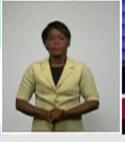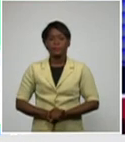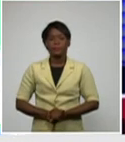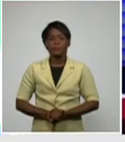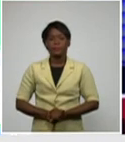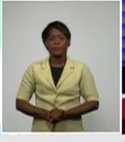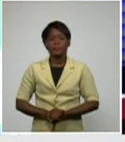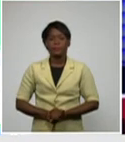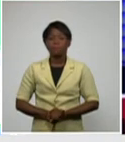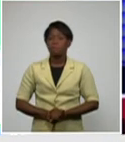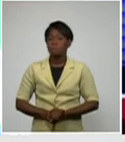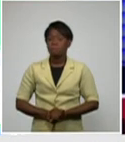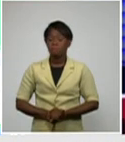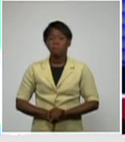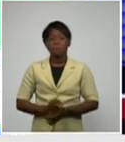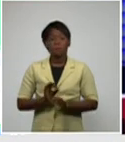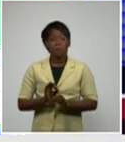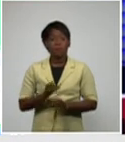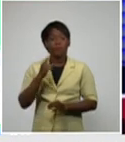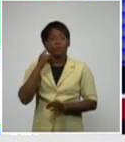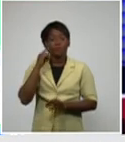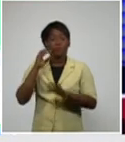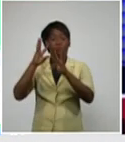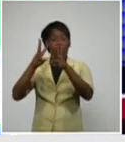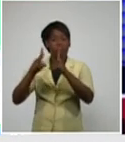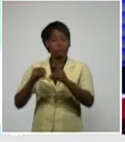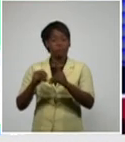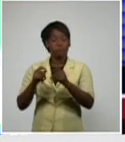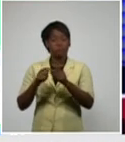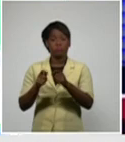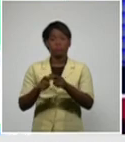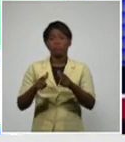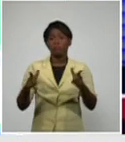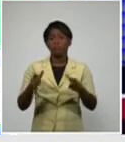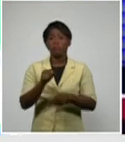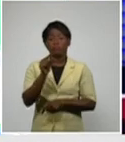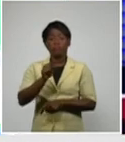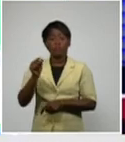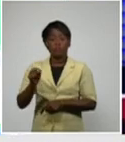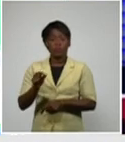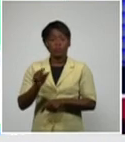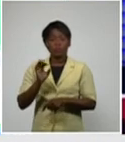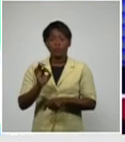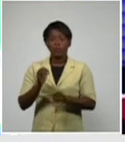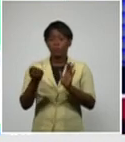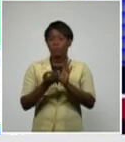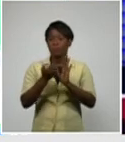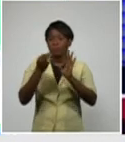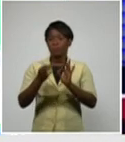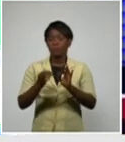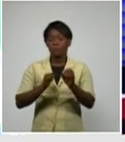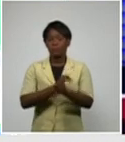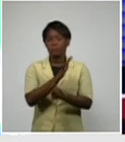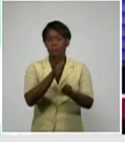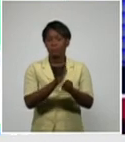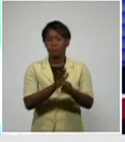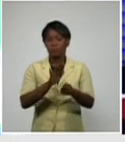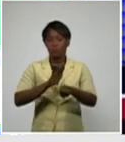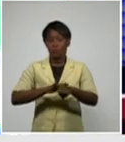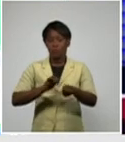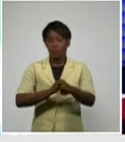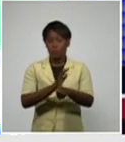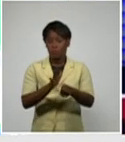Aunque inferior todavía una cifra elevada de pacientes confirmados en nuestras